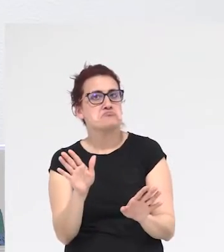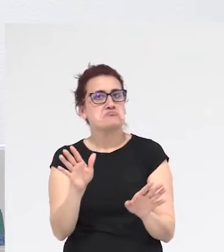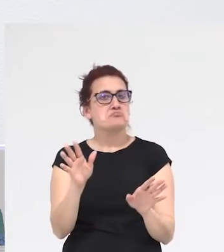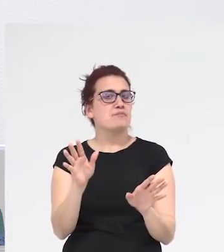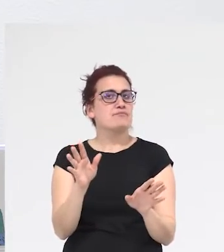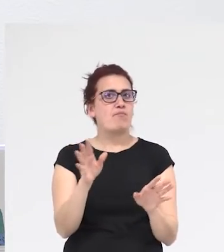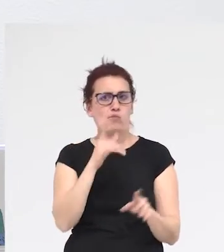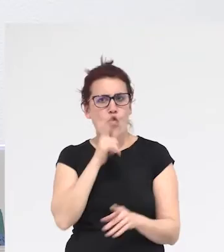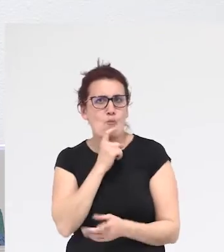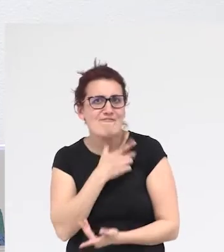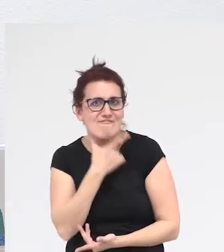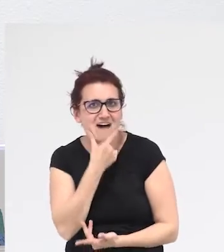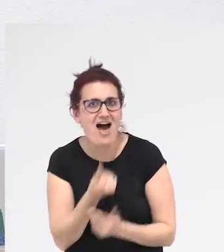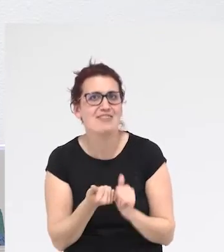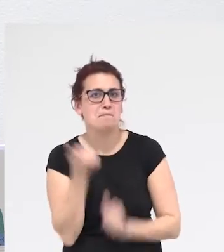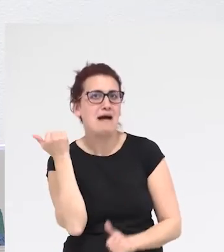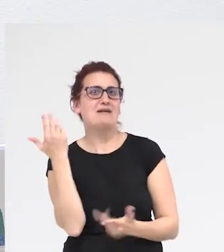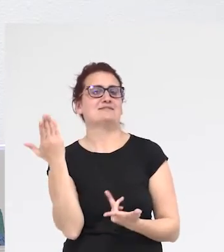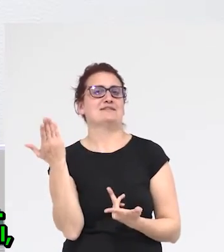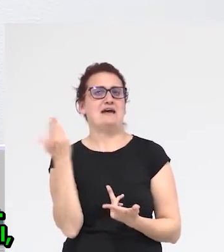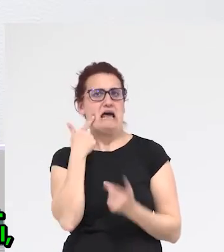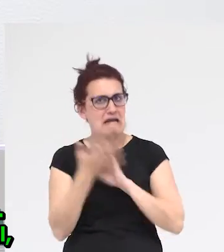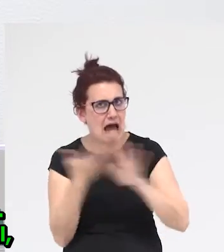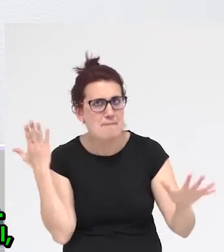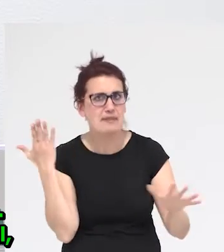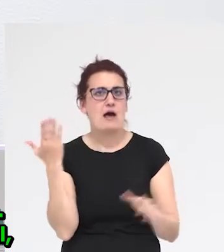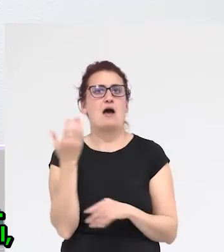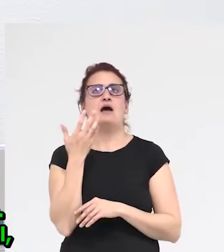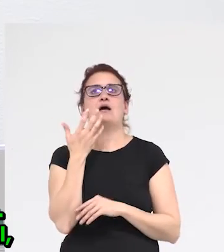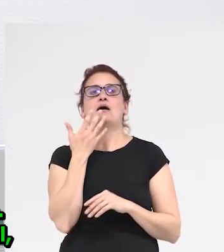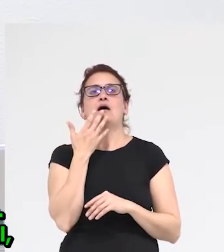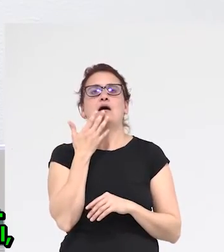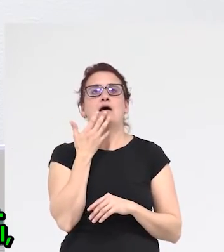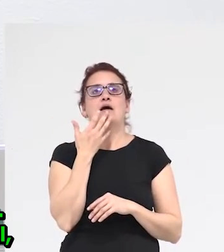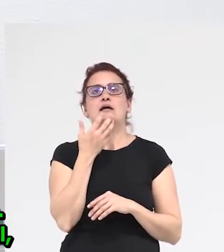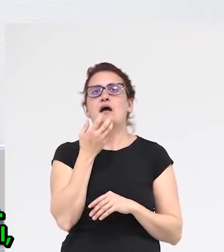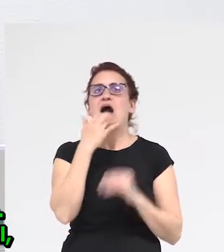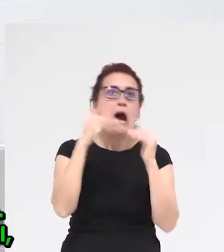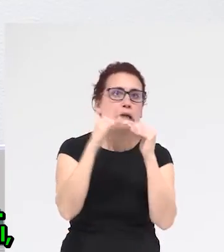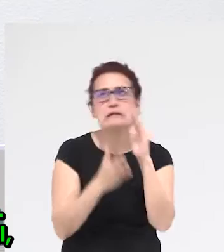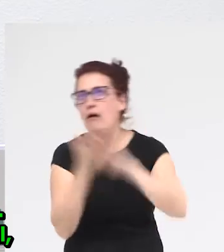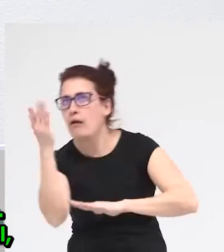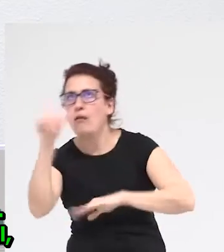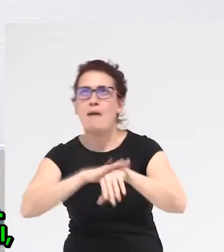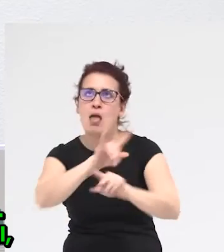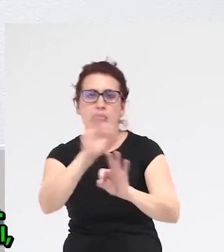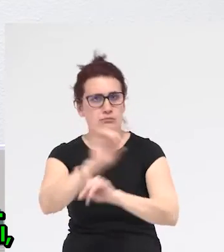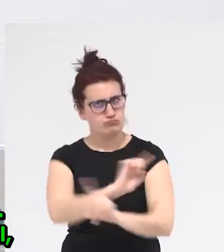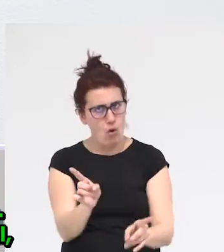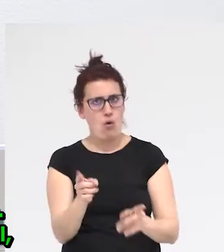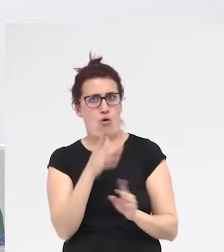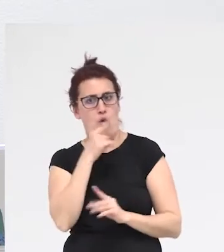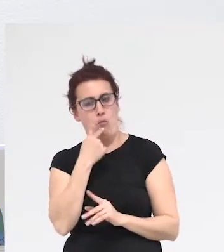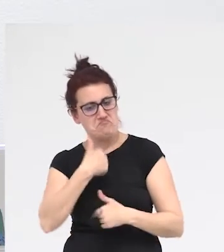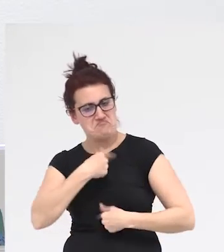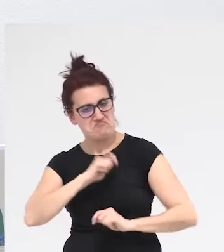más fácil y mucho más rápida, y sin tener que volver a su casa para, no, sino que se lo vuelve más